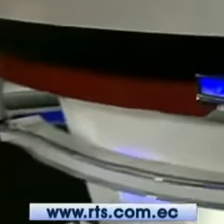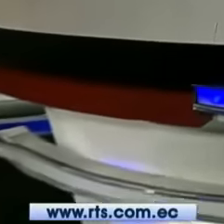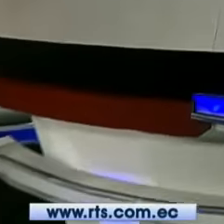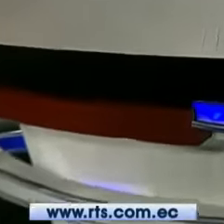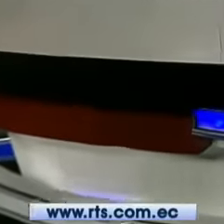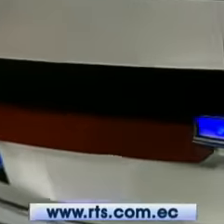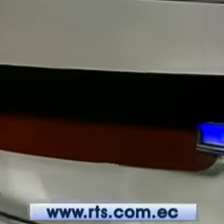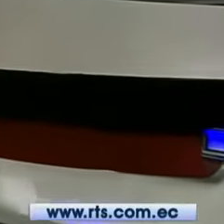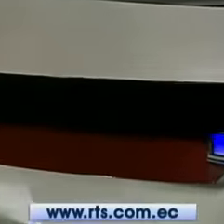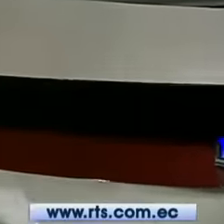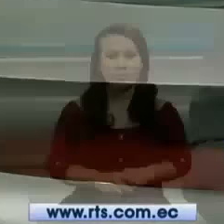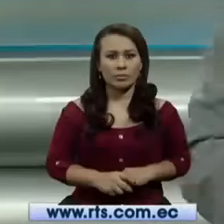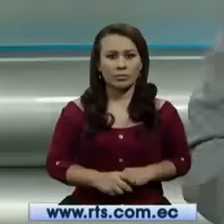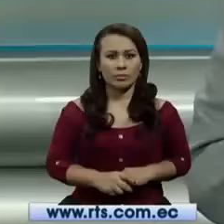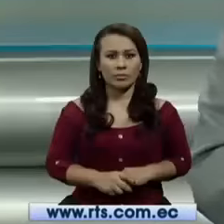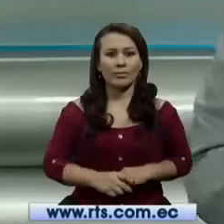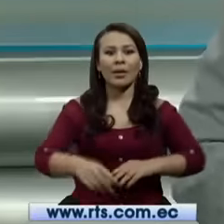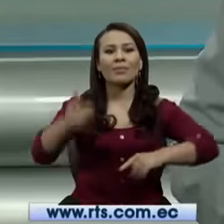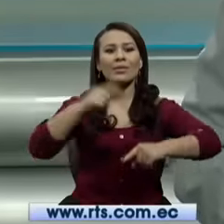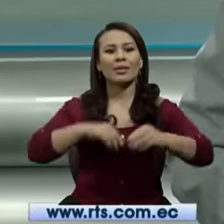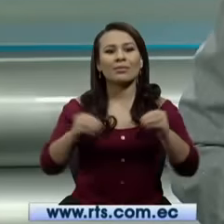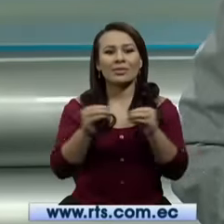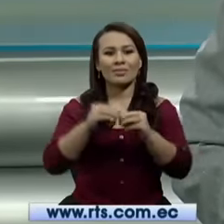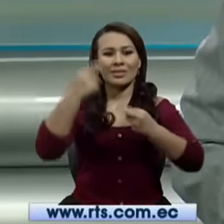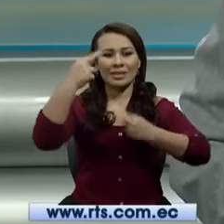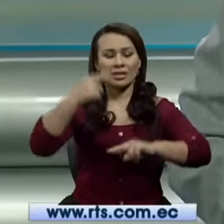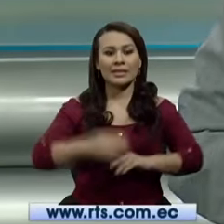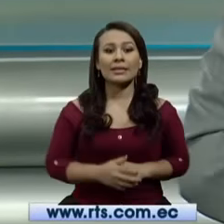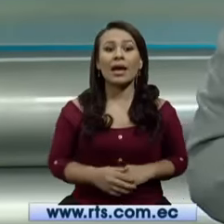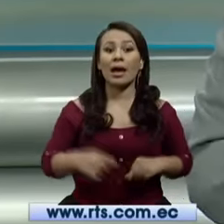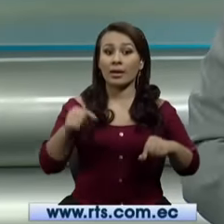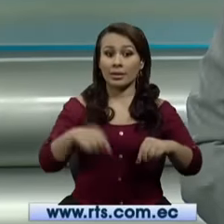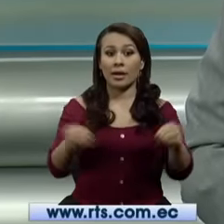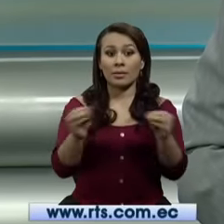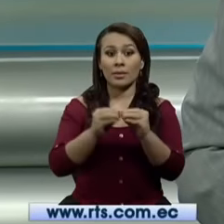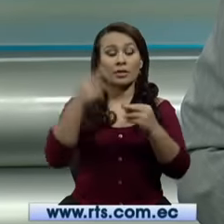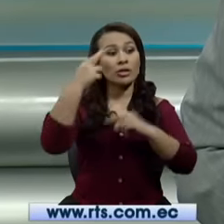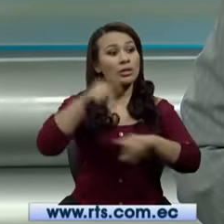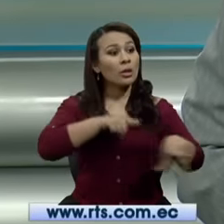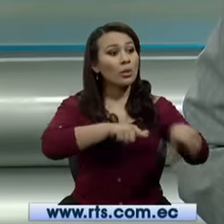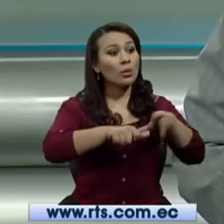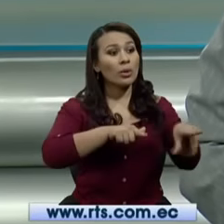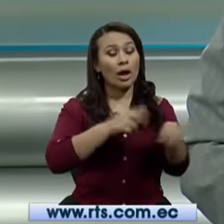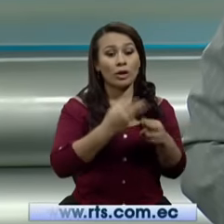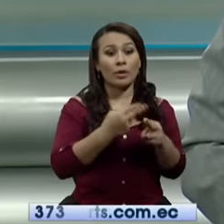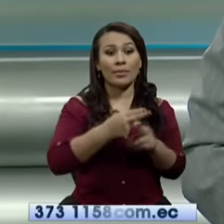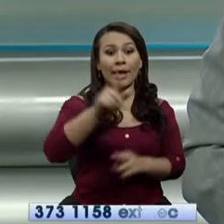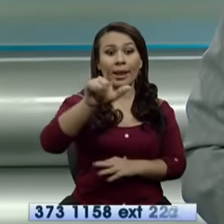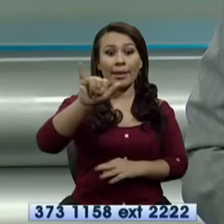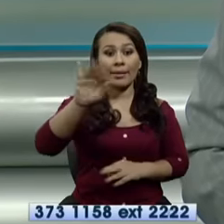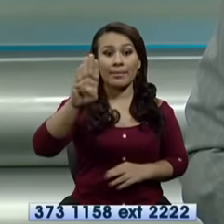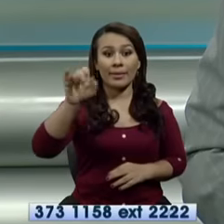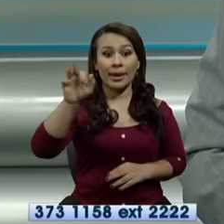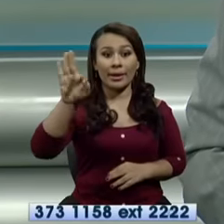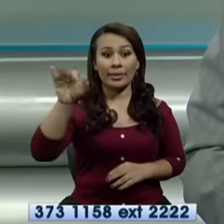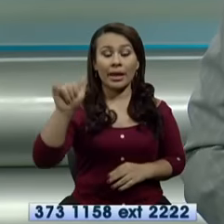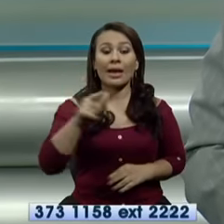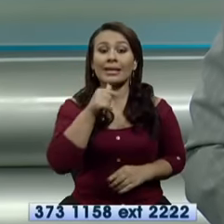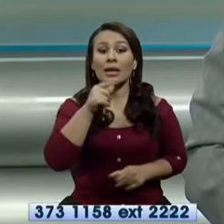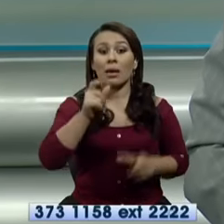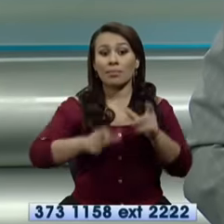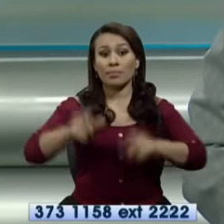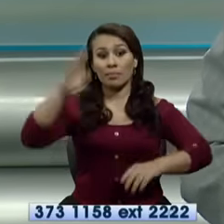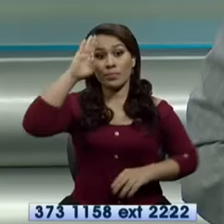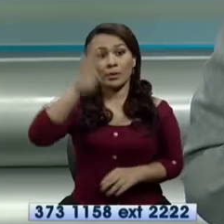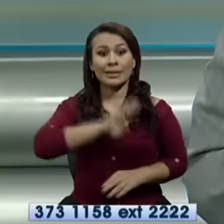La regreso gracias por acompañarnos aquí hay más información en el cantón la libertad provincia de santaa la policía Atendió una